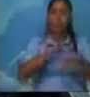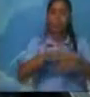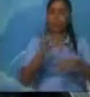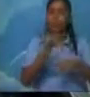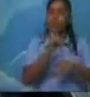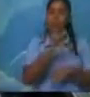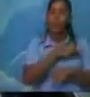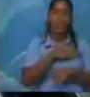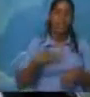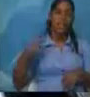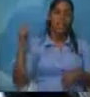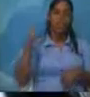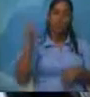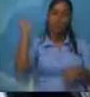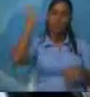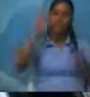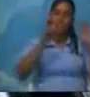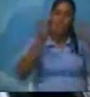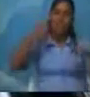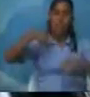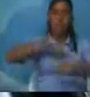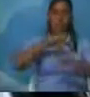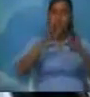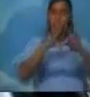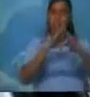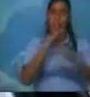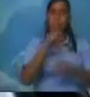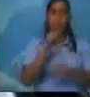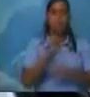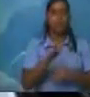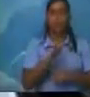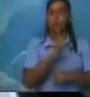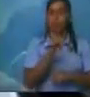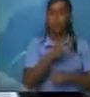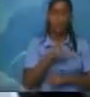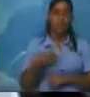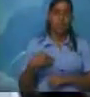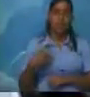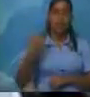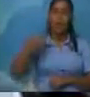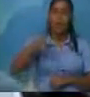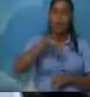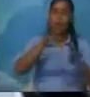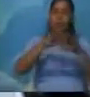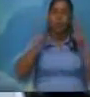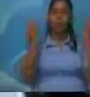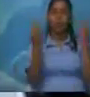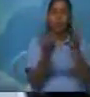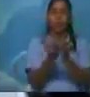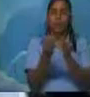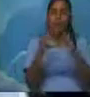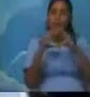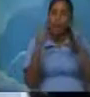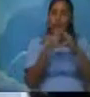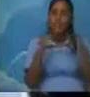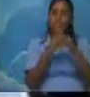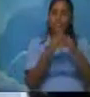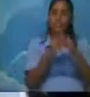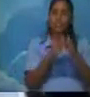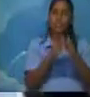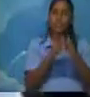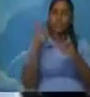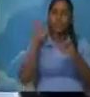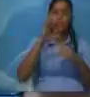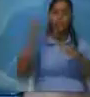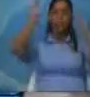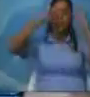queremos traer maldición No queremos tración a nuestra casa a nuestra casao